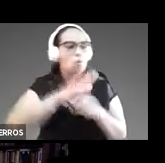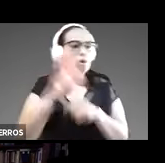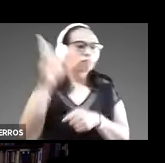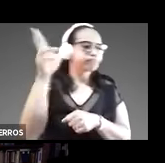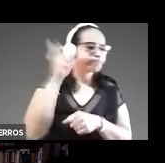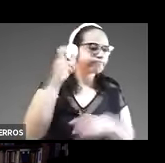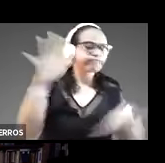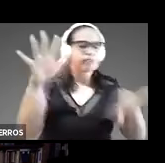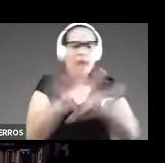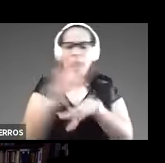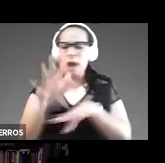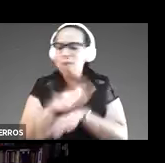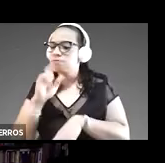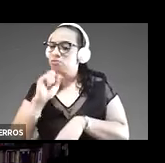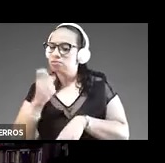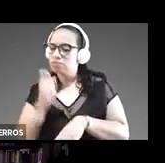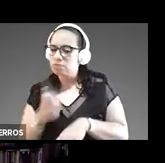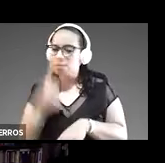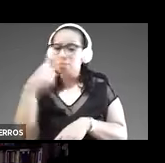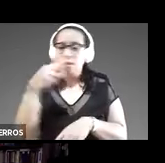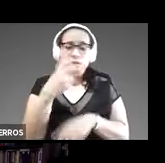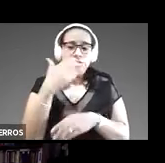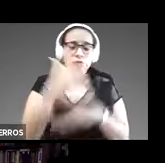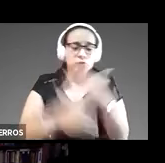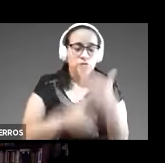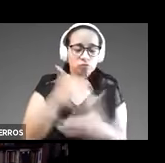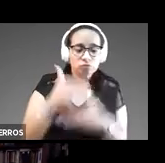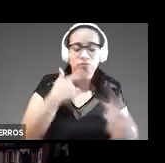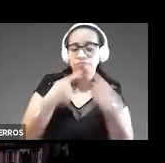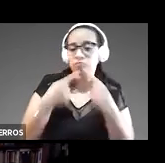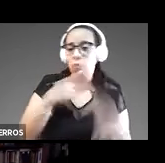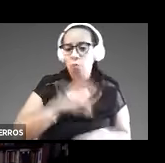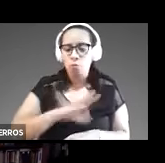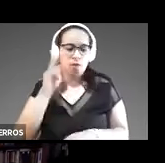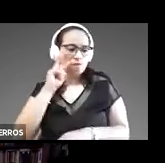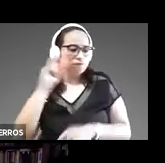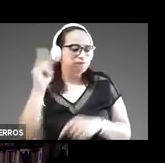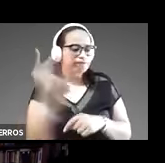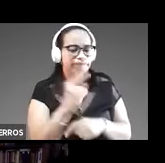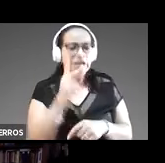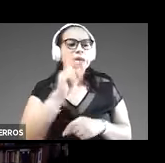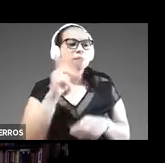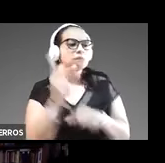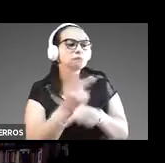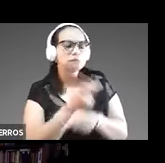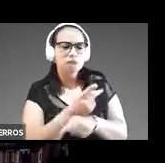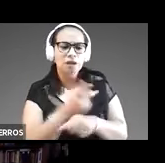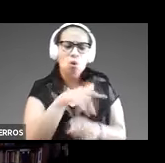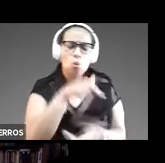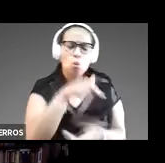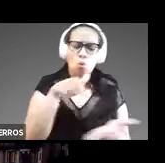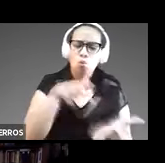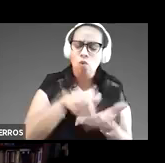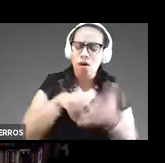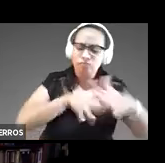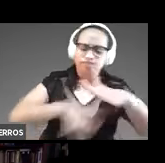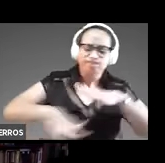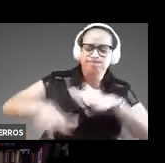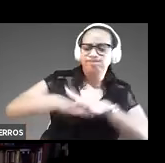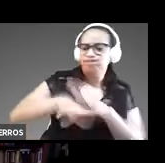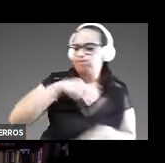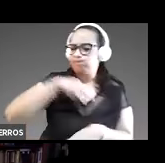resignificando, para que ese proceso de diálogo pueda visibilizar lo que sucede en nuestros barrios, en nuestras colonias, y